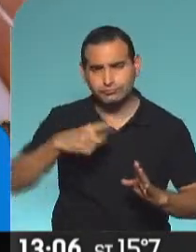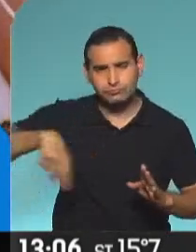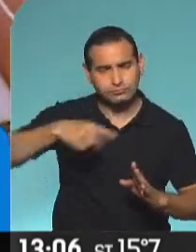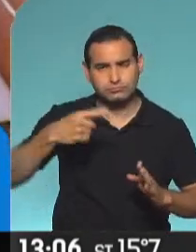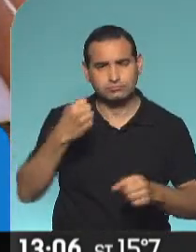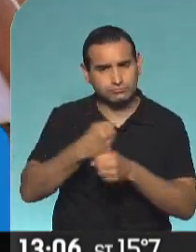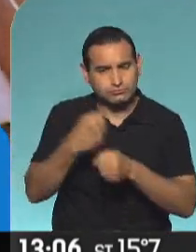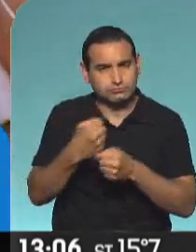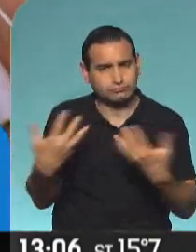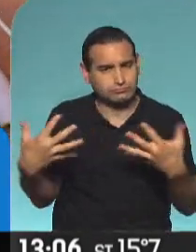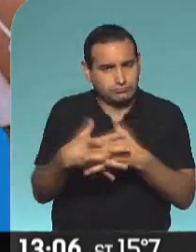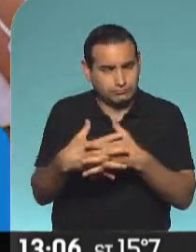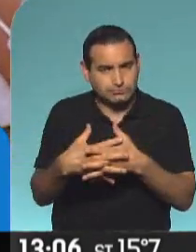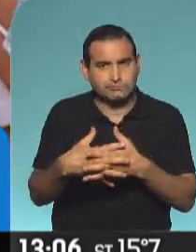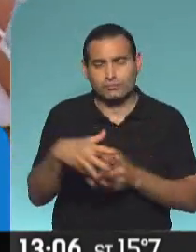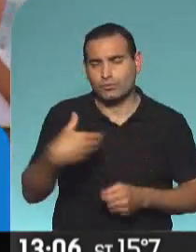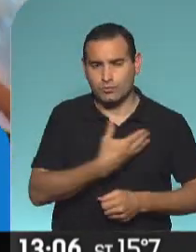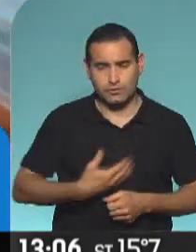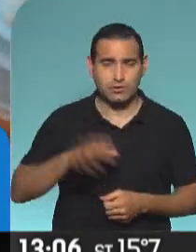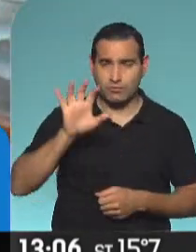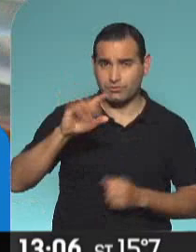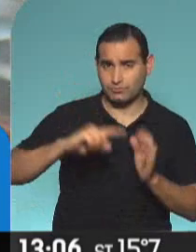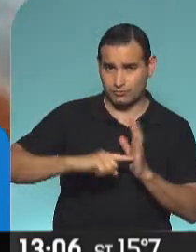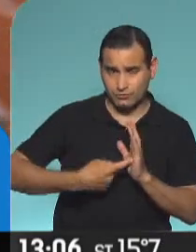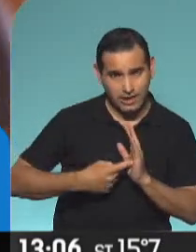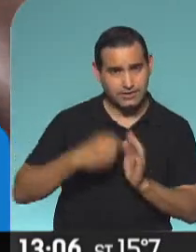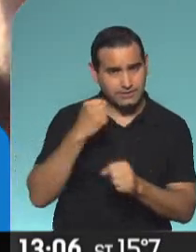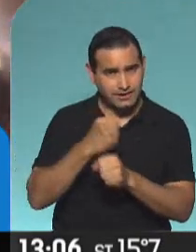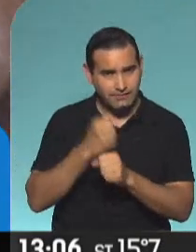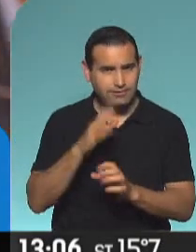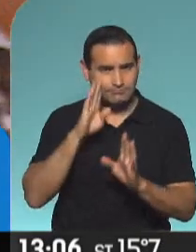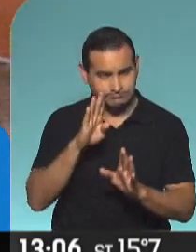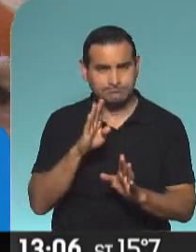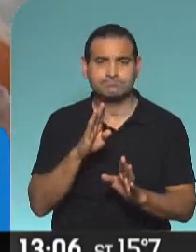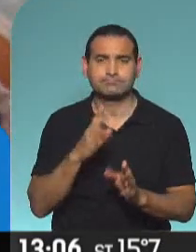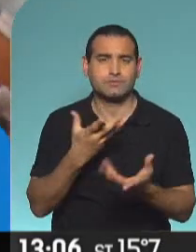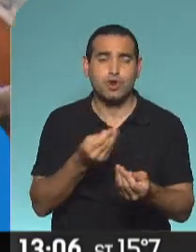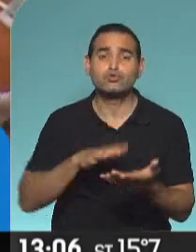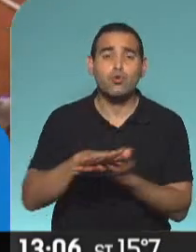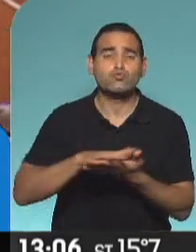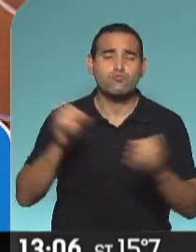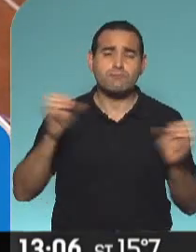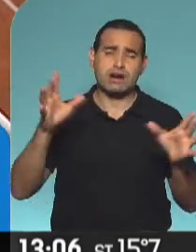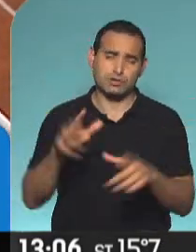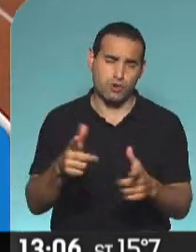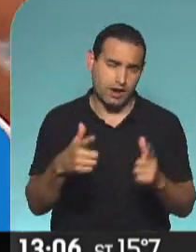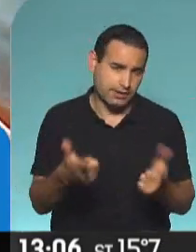compromiso nuestro, del gobierno de la provincia, de trabajar, de comprometernos, no hay soluciones mágicas,